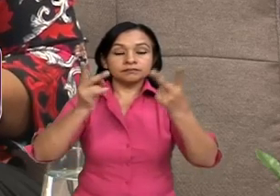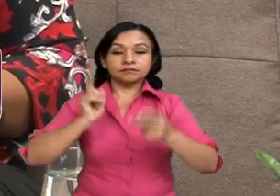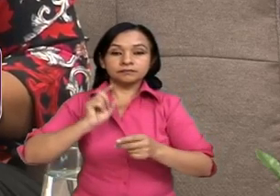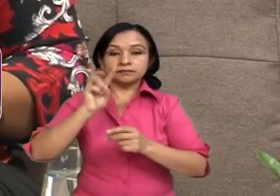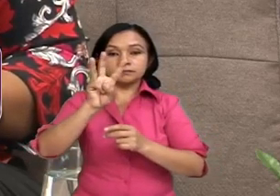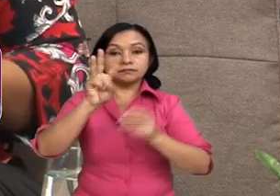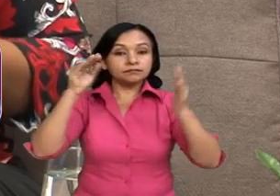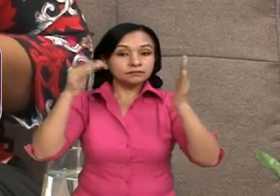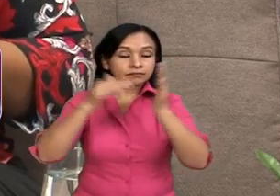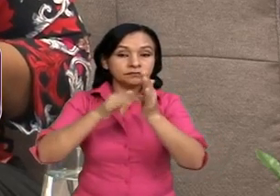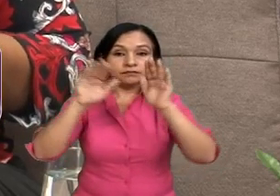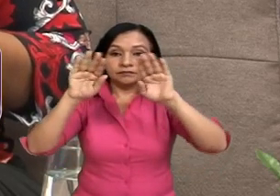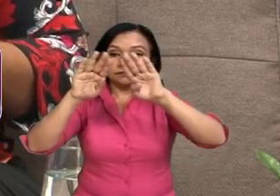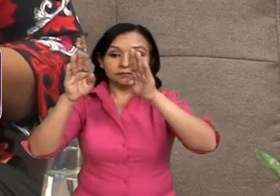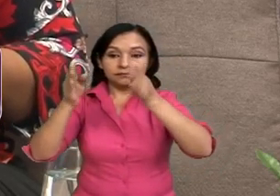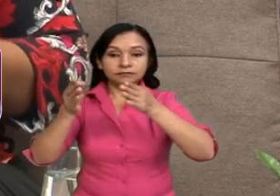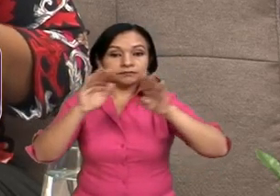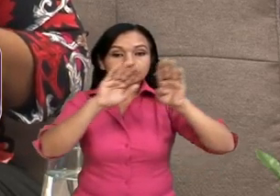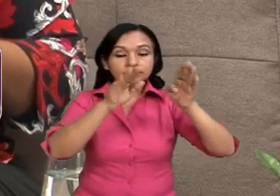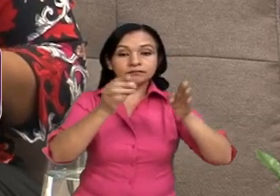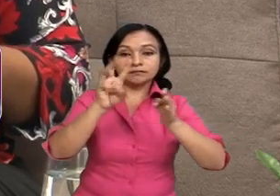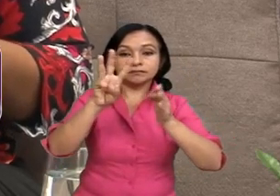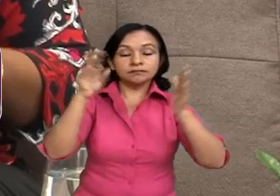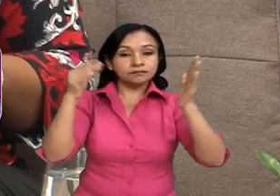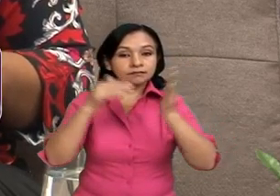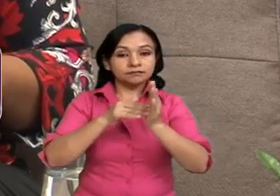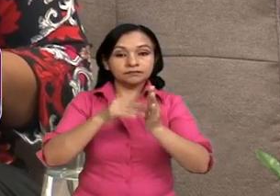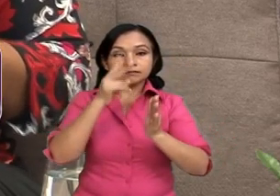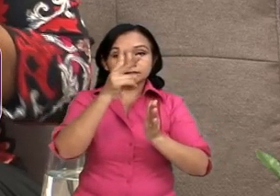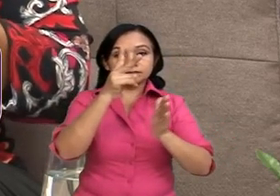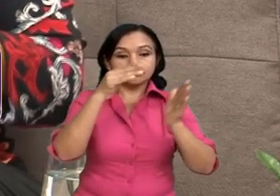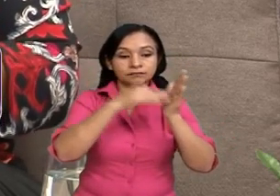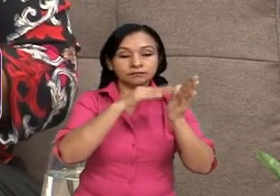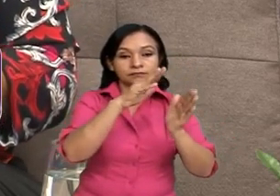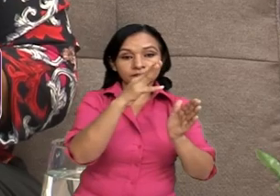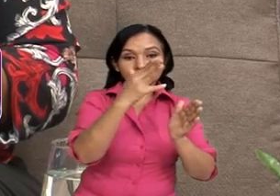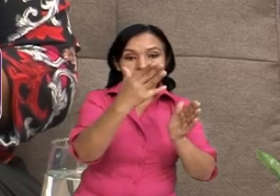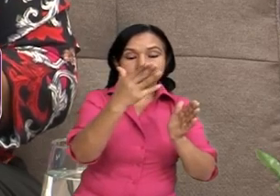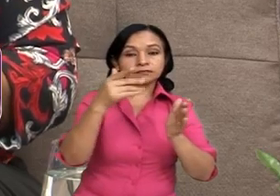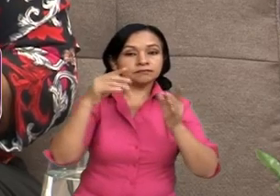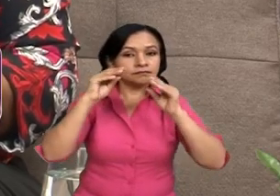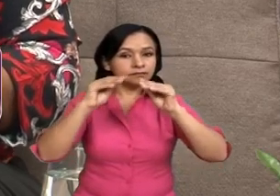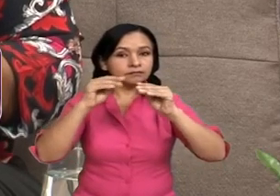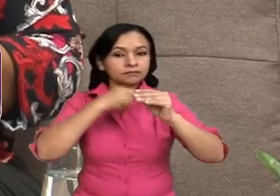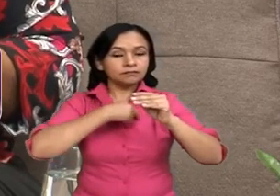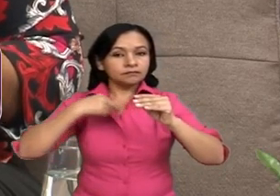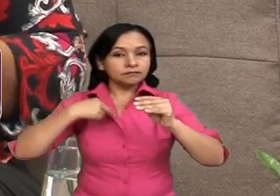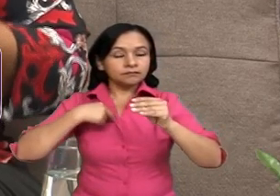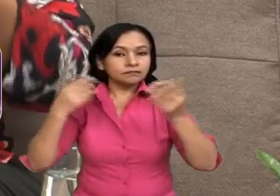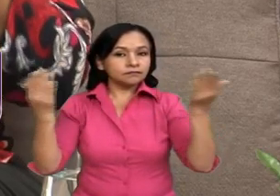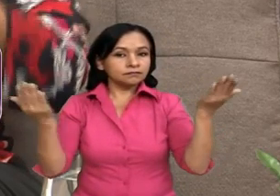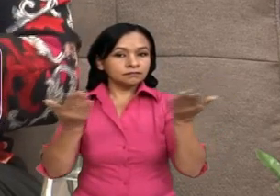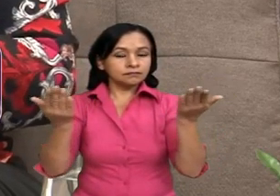3.000 mujeres. 3.000 mujeres en lo que va del 2019 que están siendo capitalizadas